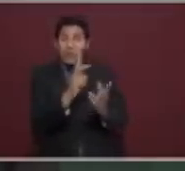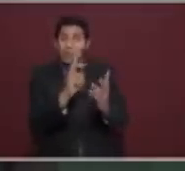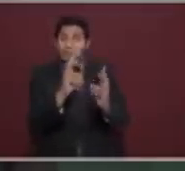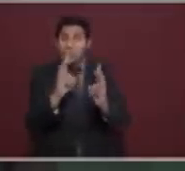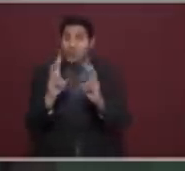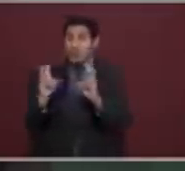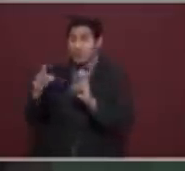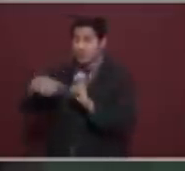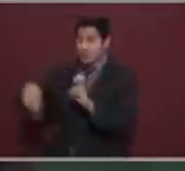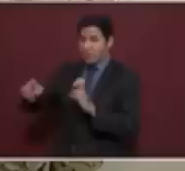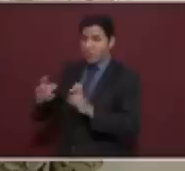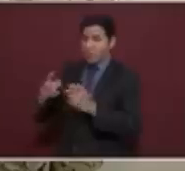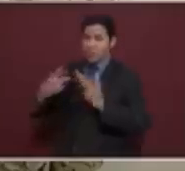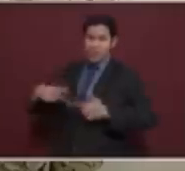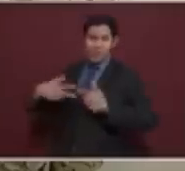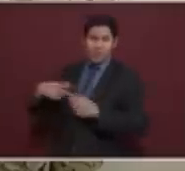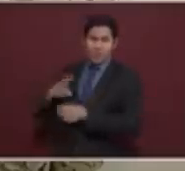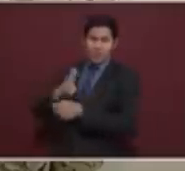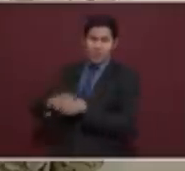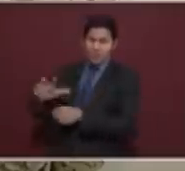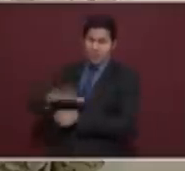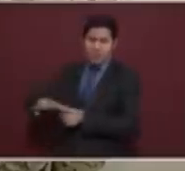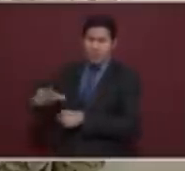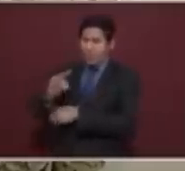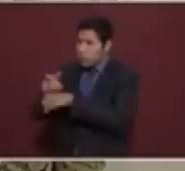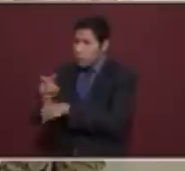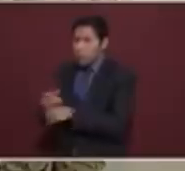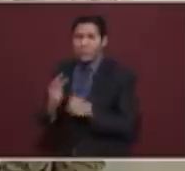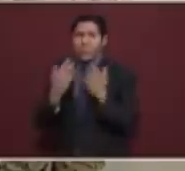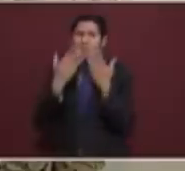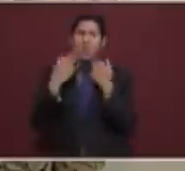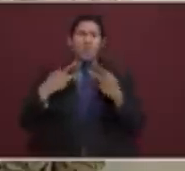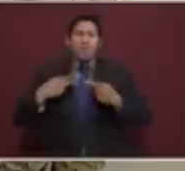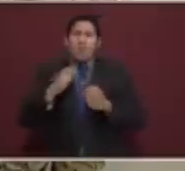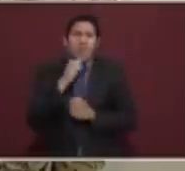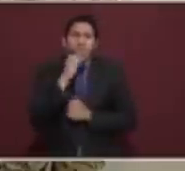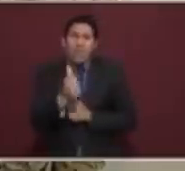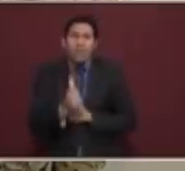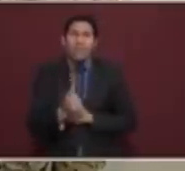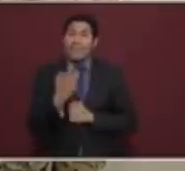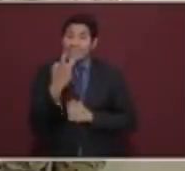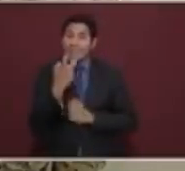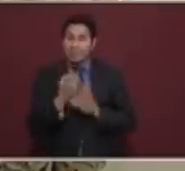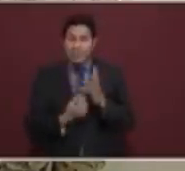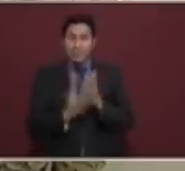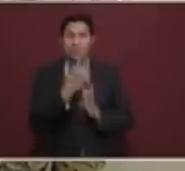entonces ese es el cambio y no voy a dejar de